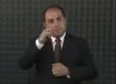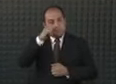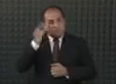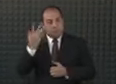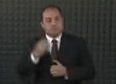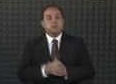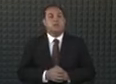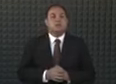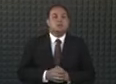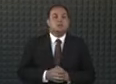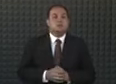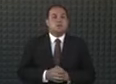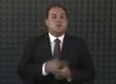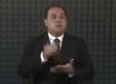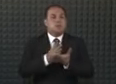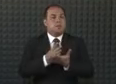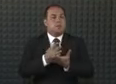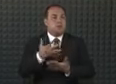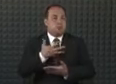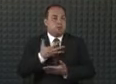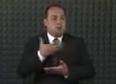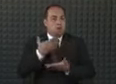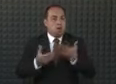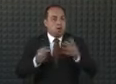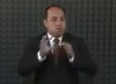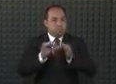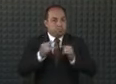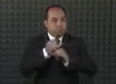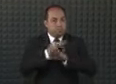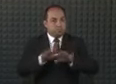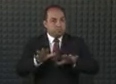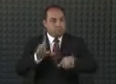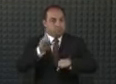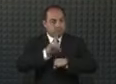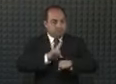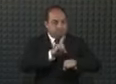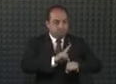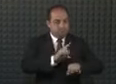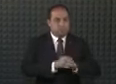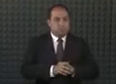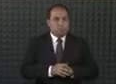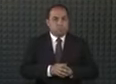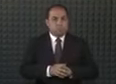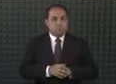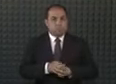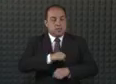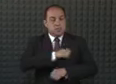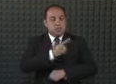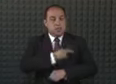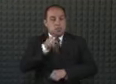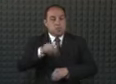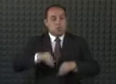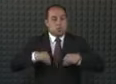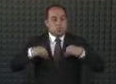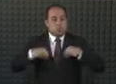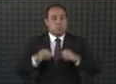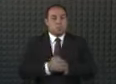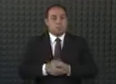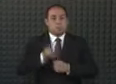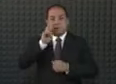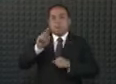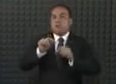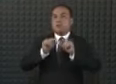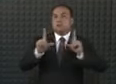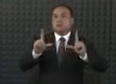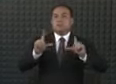veíamos. Nada más tenemos ahora el reporte diario y acumulado de Salud en tu Vida. Como pueden ver,